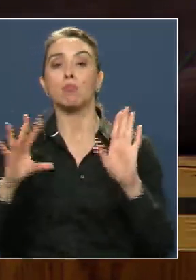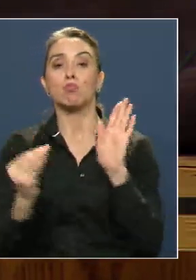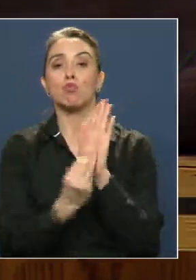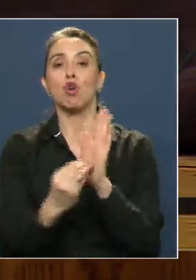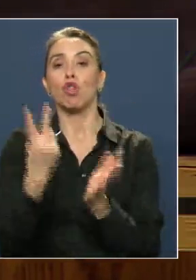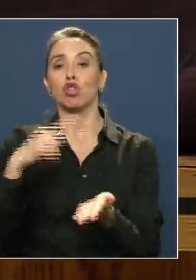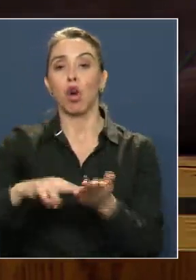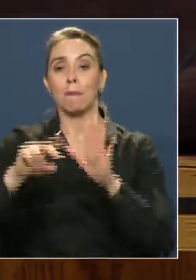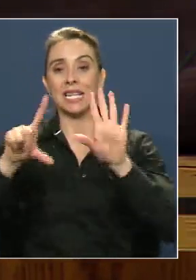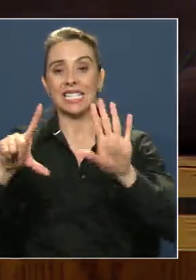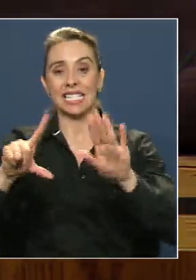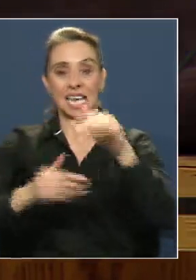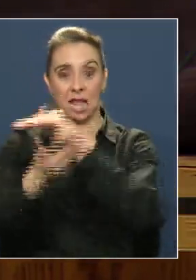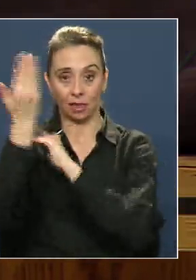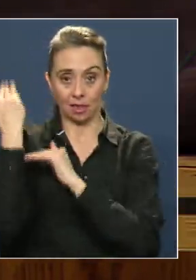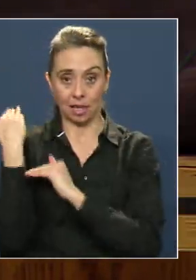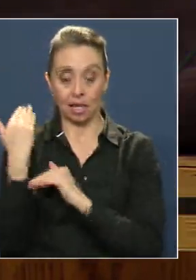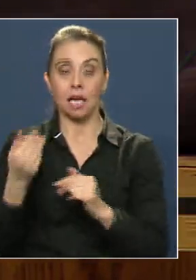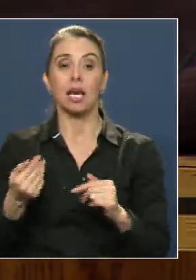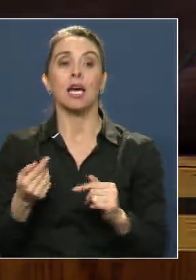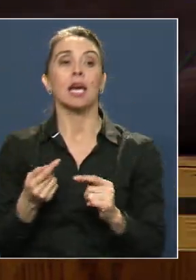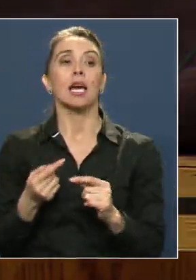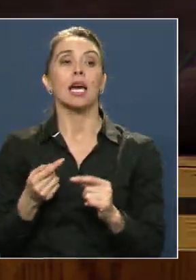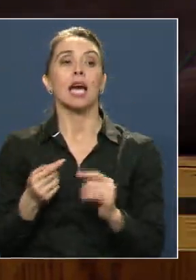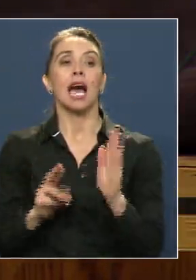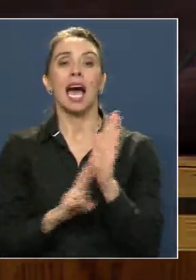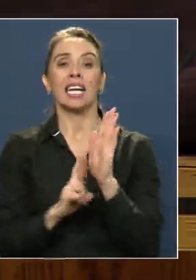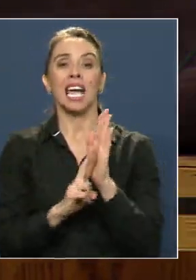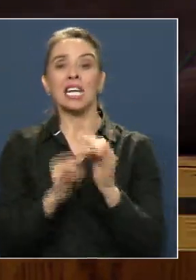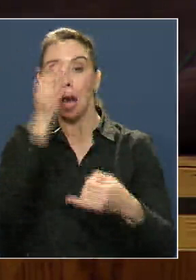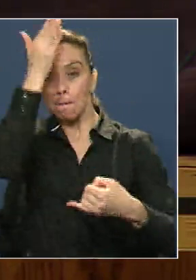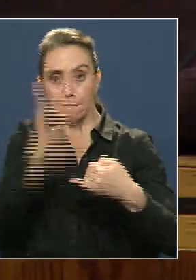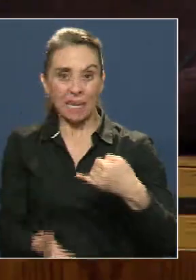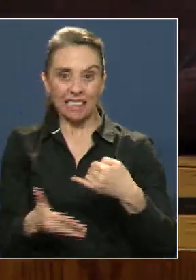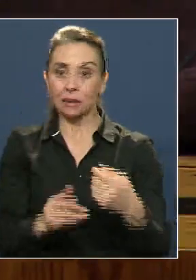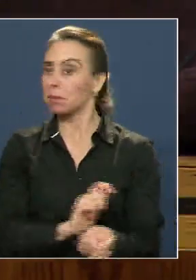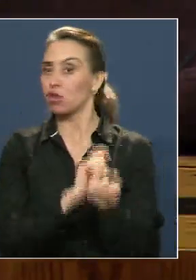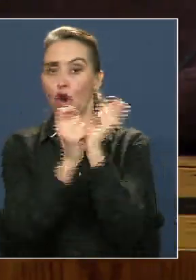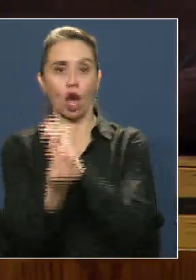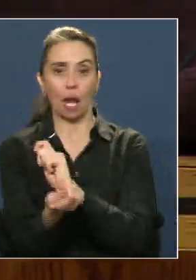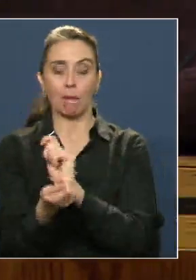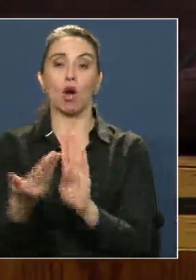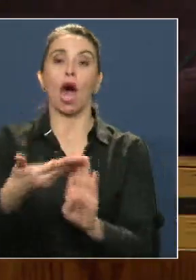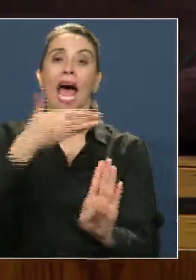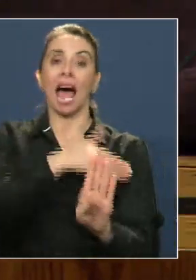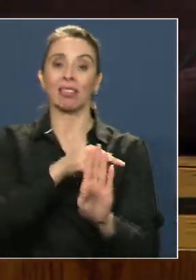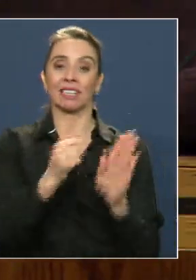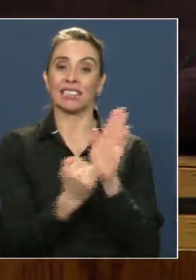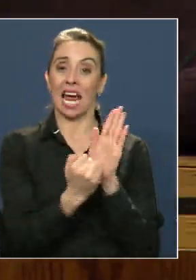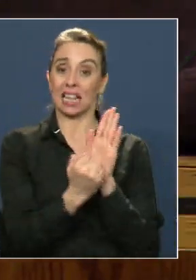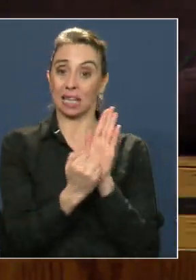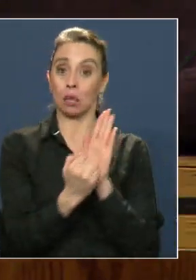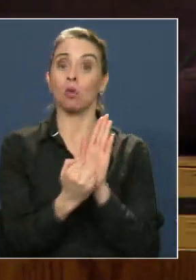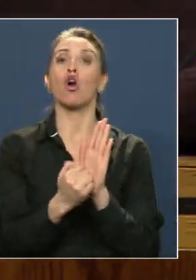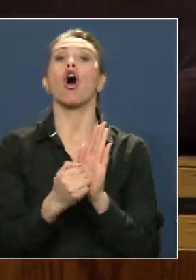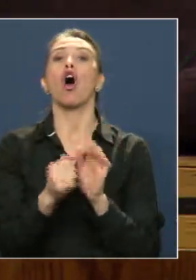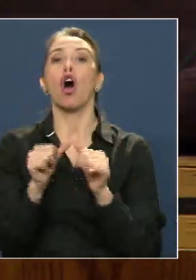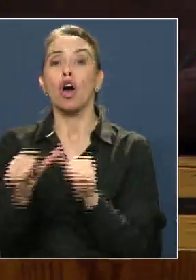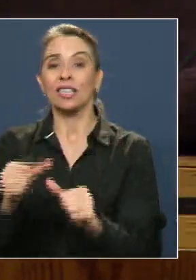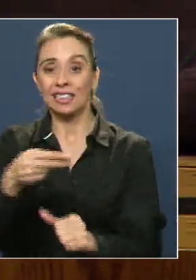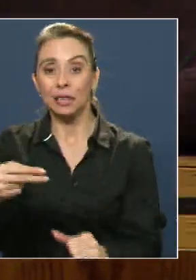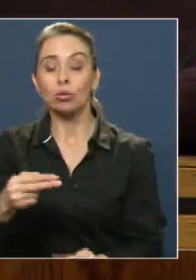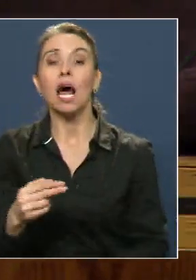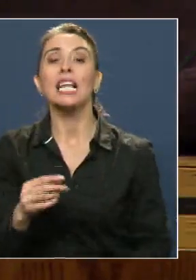2007, que permitió cambiar la regla de prescripción, porque antes de esa norma los delitos sexuales prescribían los